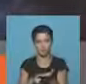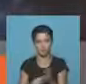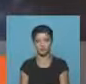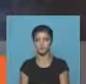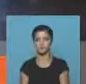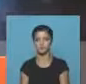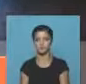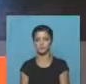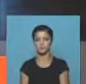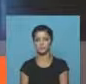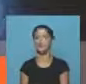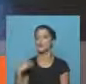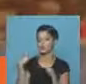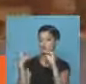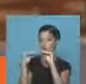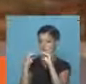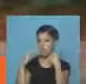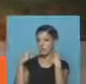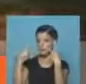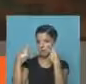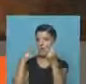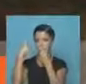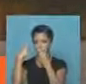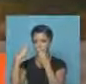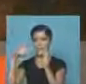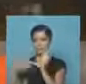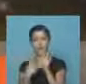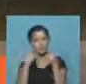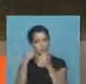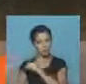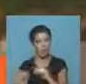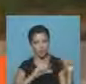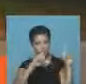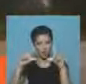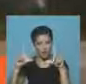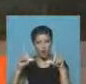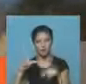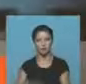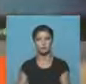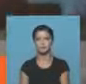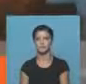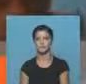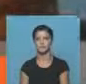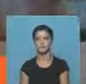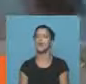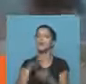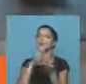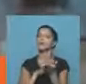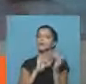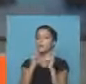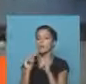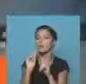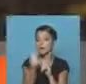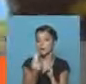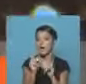Exclusivos los materiales de nuestro equipo ahí en Asunción, muy buenas las imágenes. En cuanto a lo que tiene que ver con el chico muerto, lo que se dice es